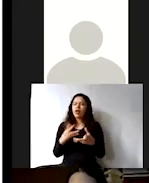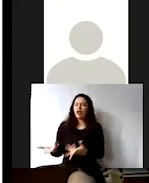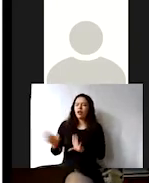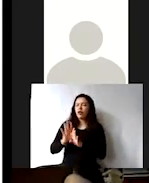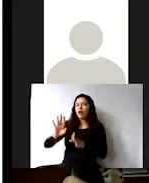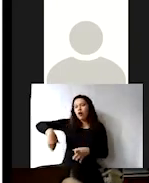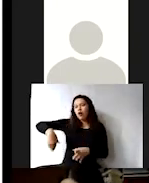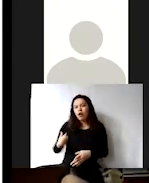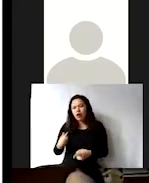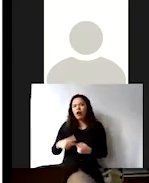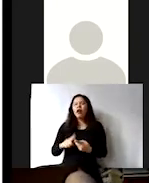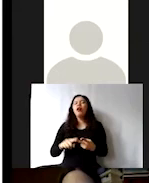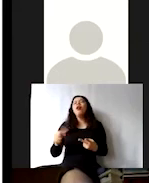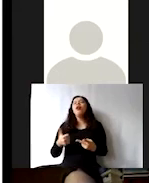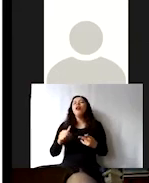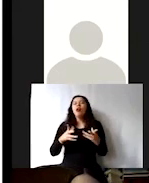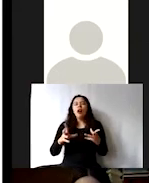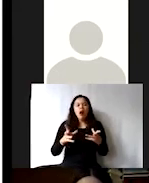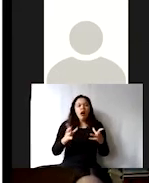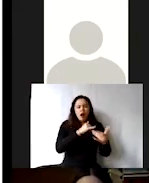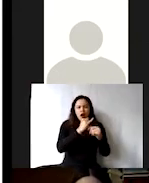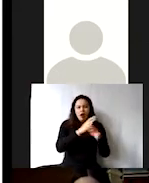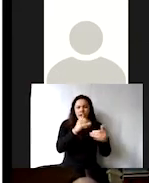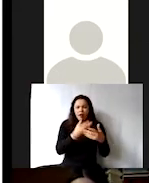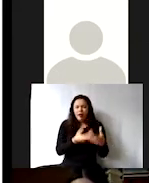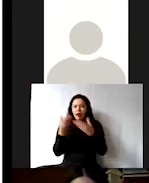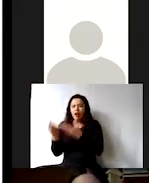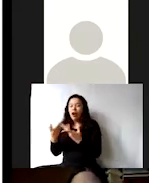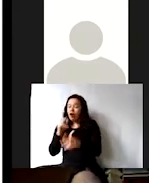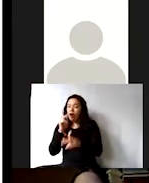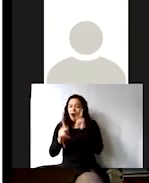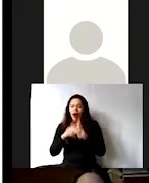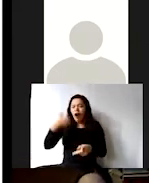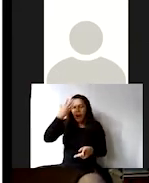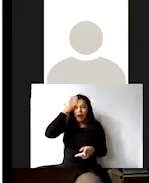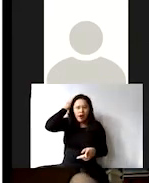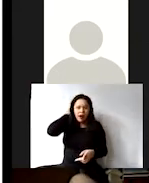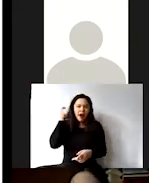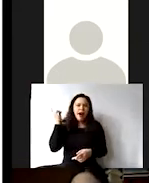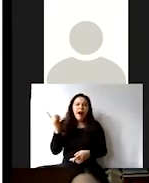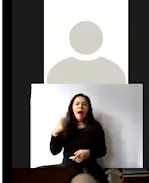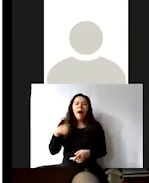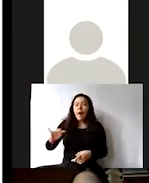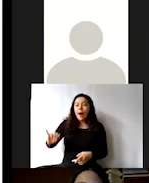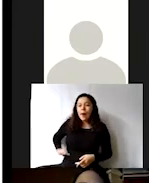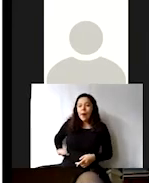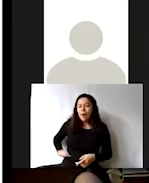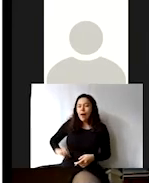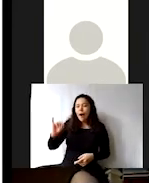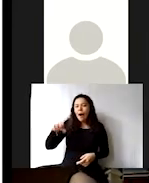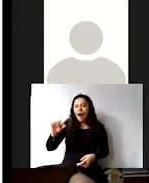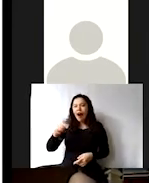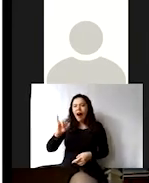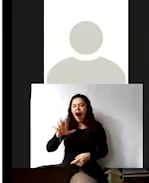veces la pasa a las instancias. Y mira, hablando de Morelos, que esto es muy interesante. Para empezar, el INEGI tiene un